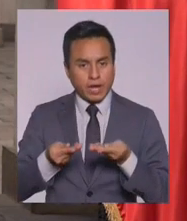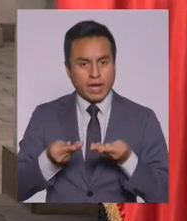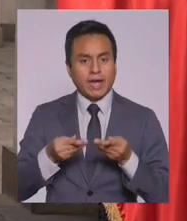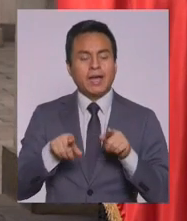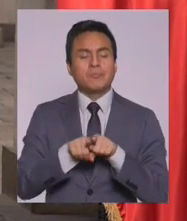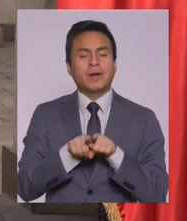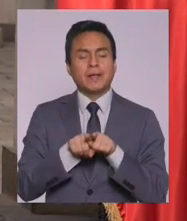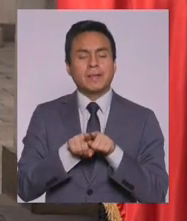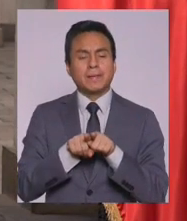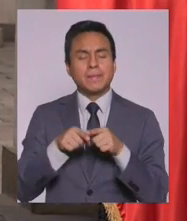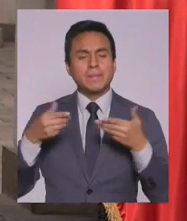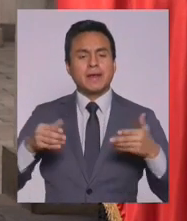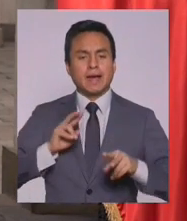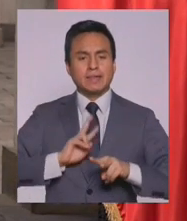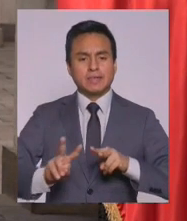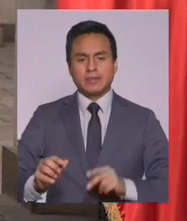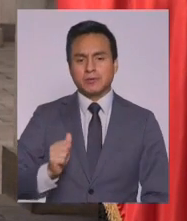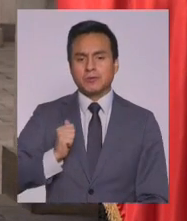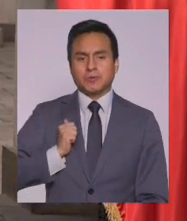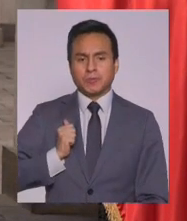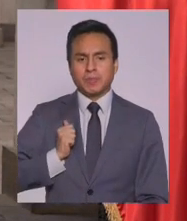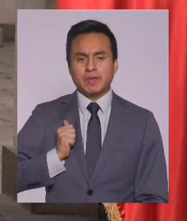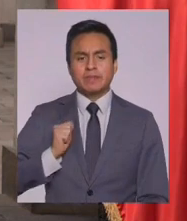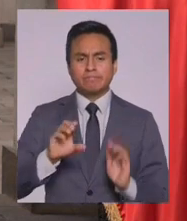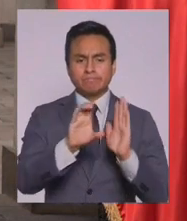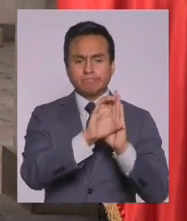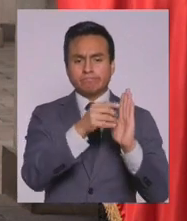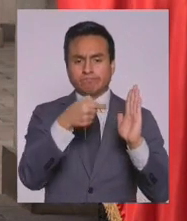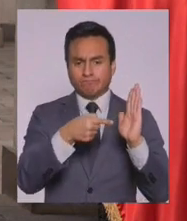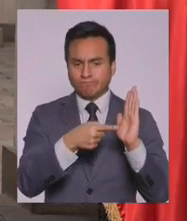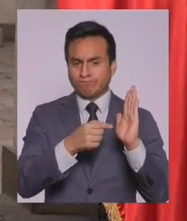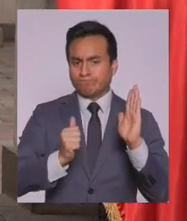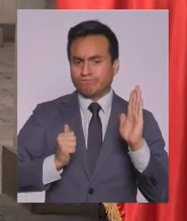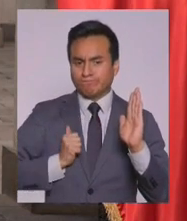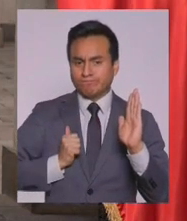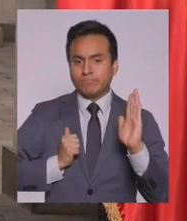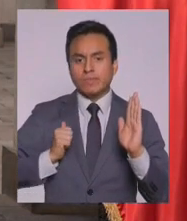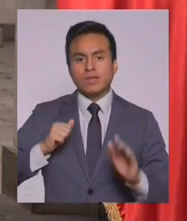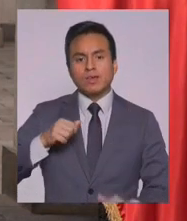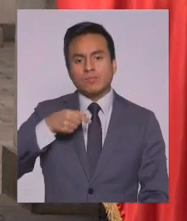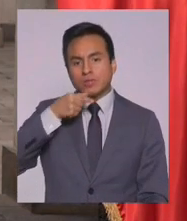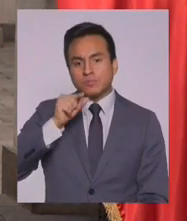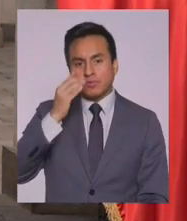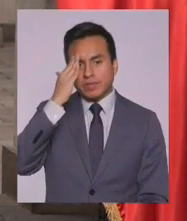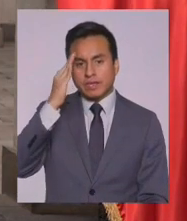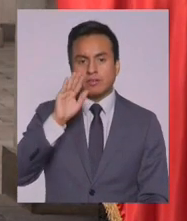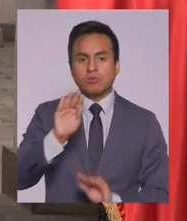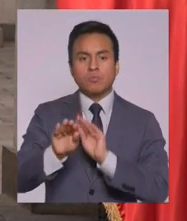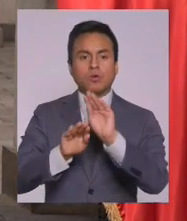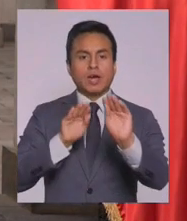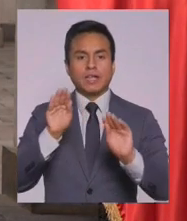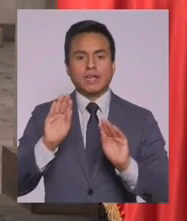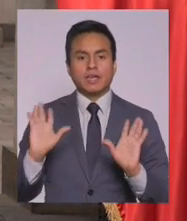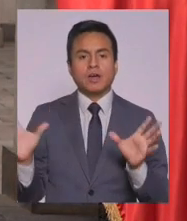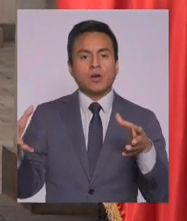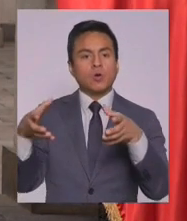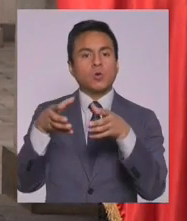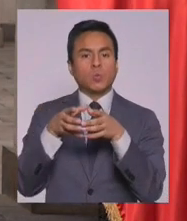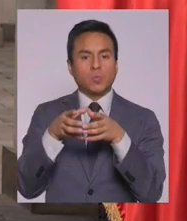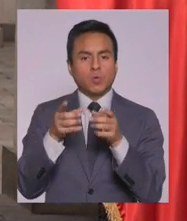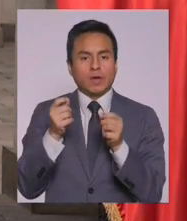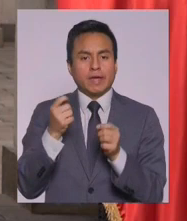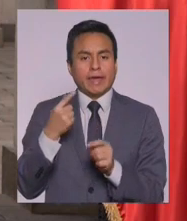para hacer cumplir esa Constitución, en los próximos días convocaré a un grupo